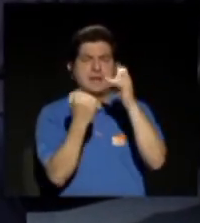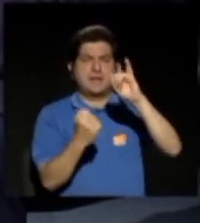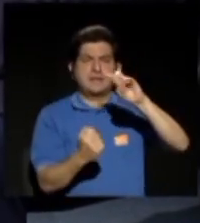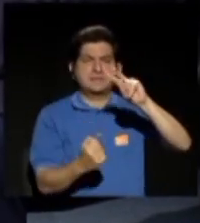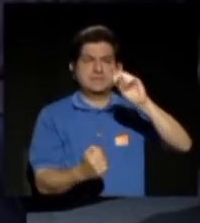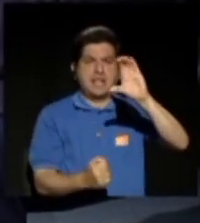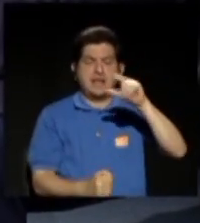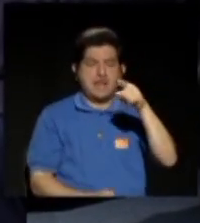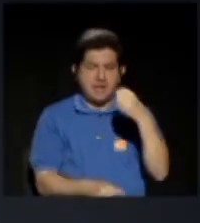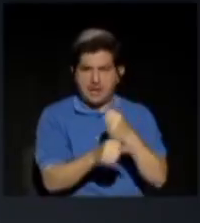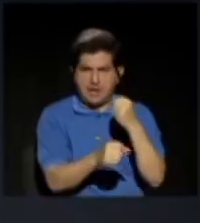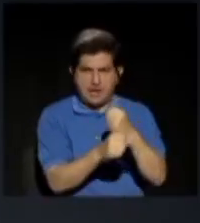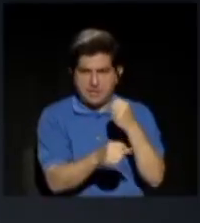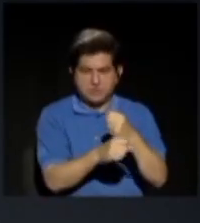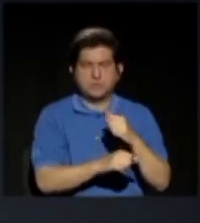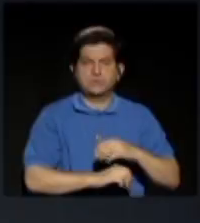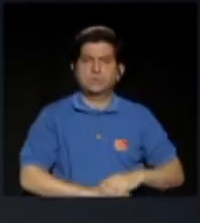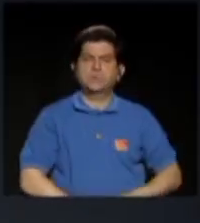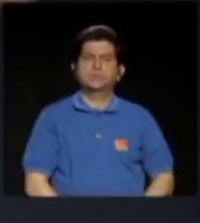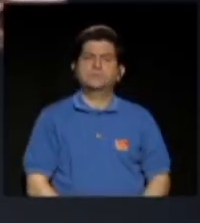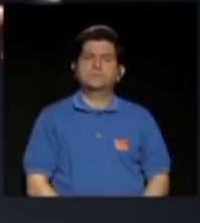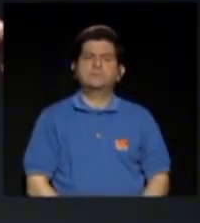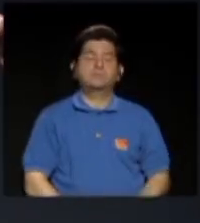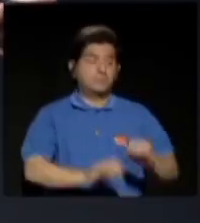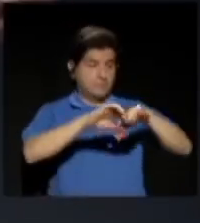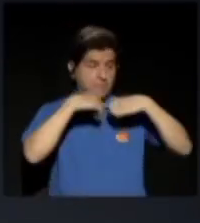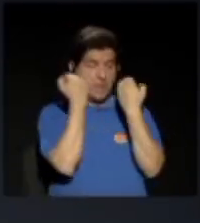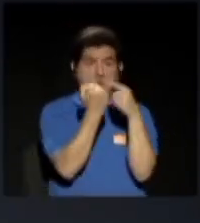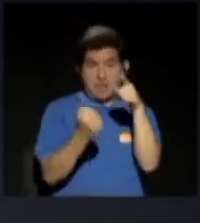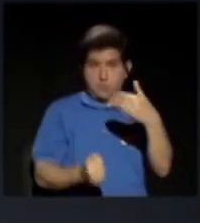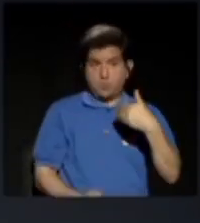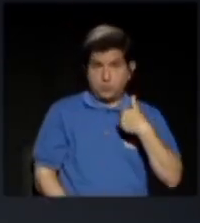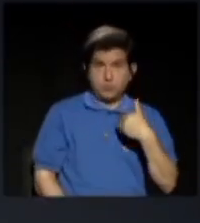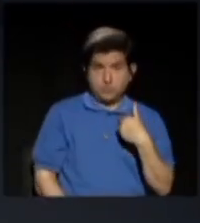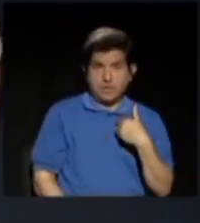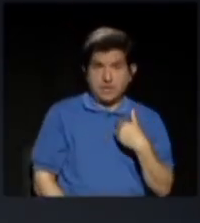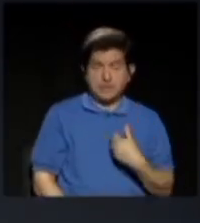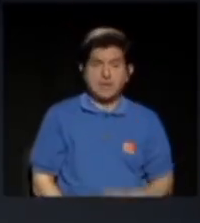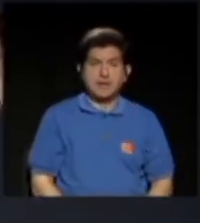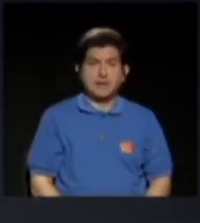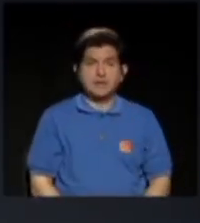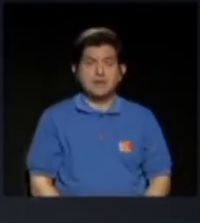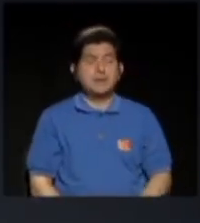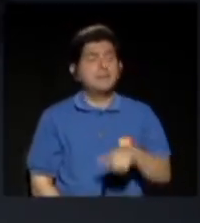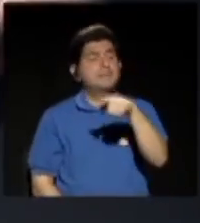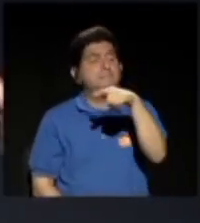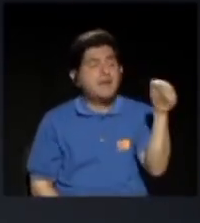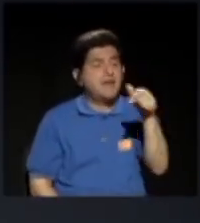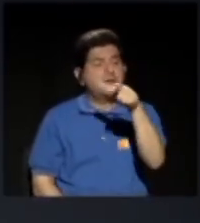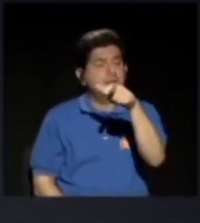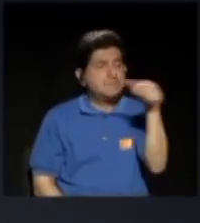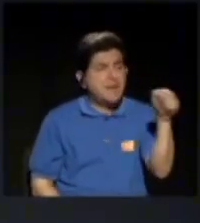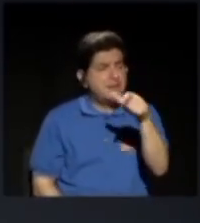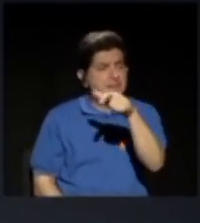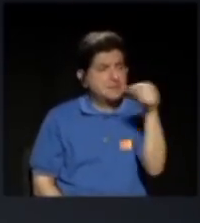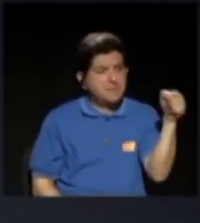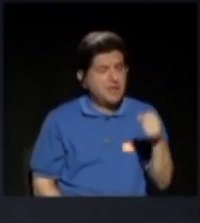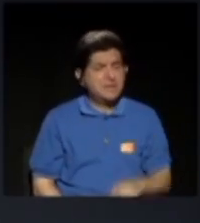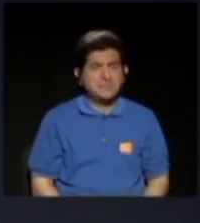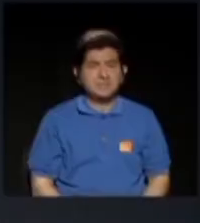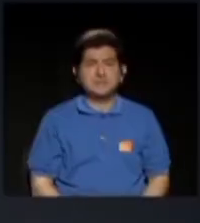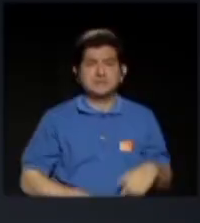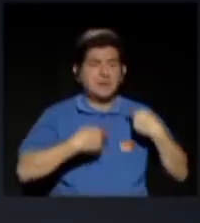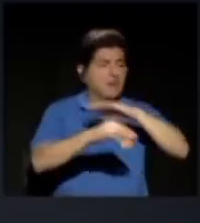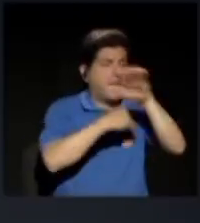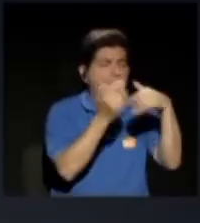que trabajan en esto. El equipo suyo, que es el que todos los meses sale a recoger a todos